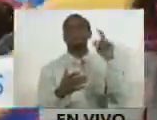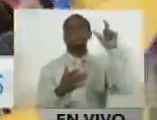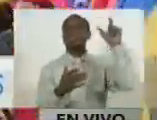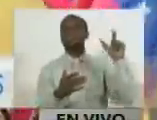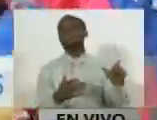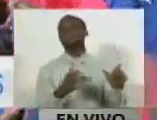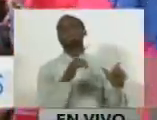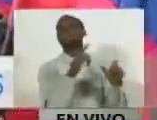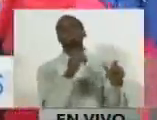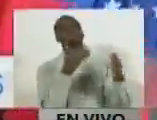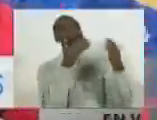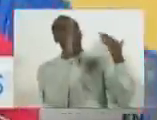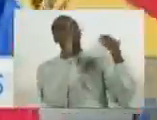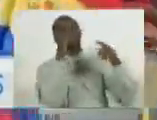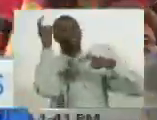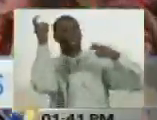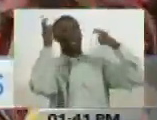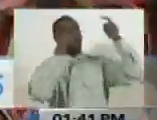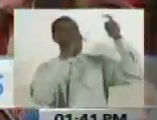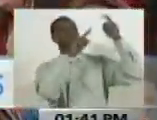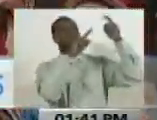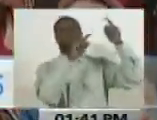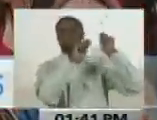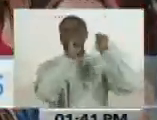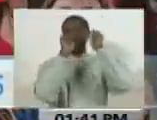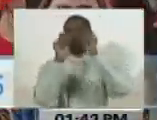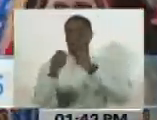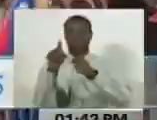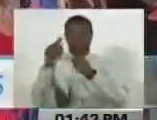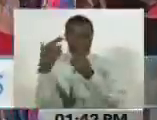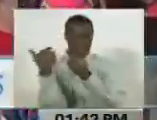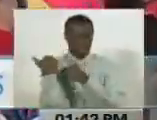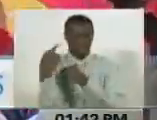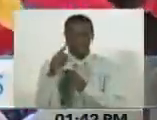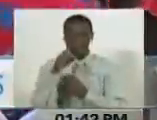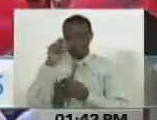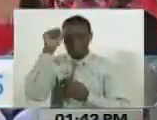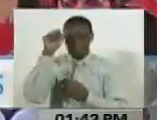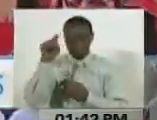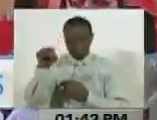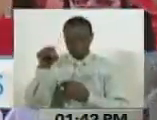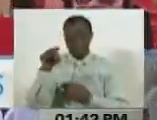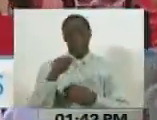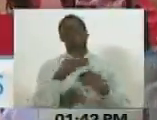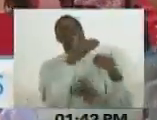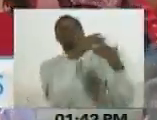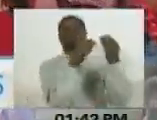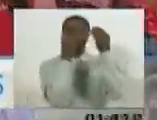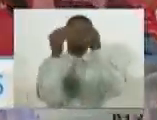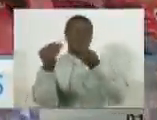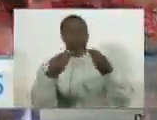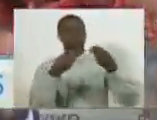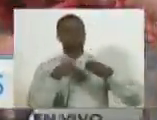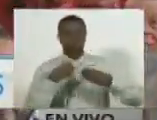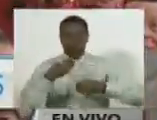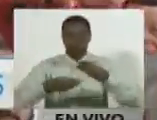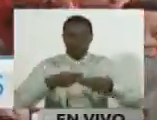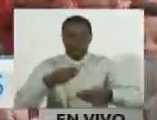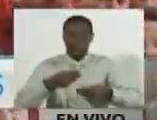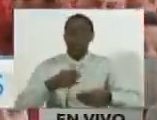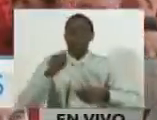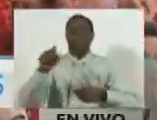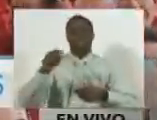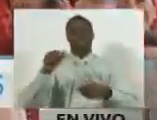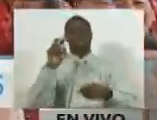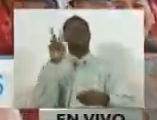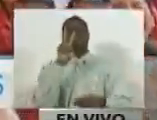comandante supremo, Hugo Rafael Chávez Frías, Nicolás Maduro Moros, presidente constitucional de la